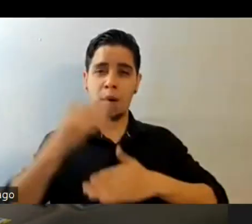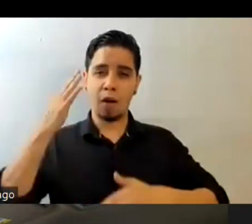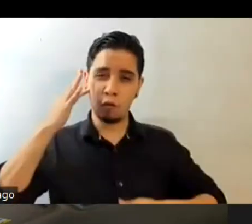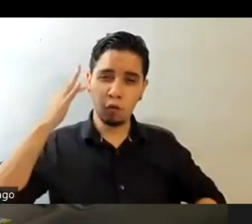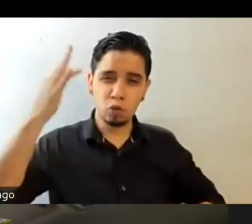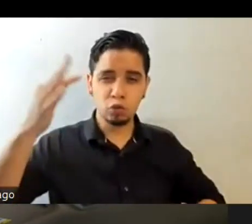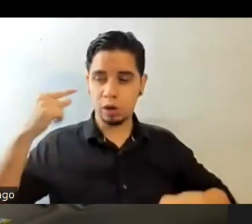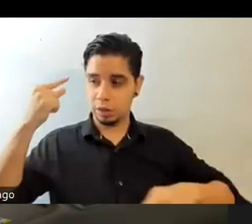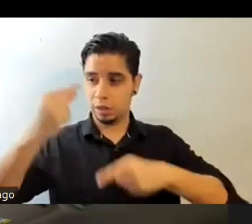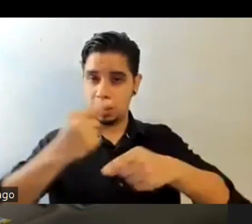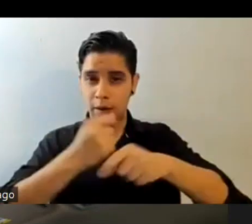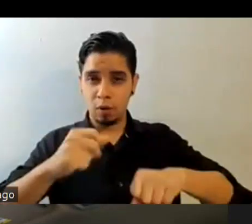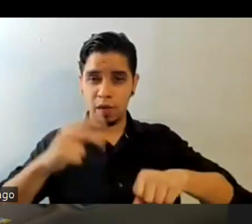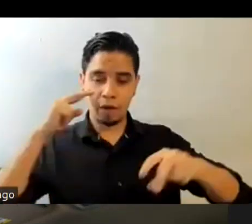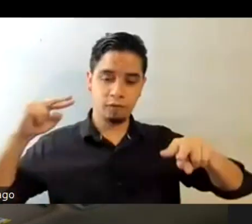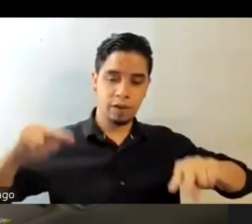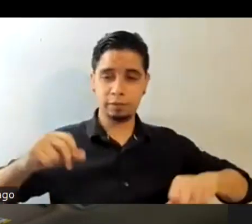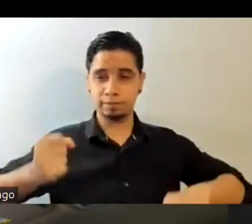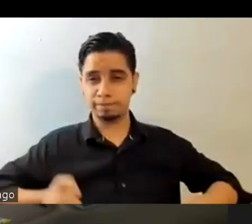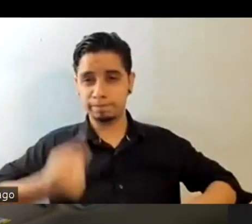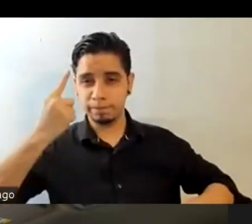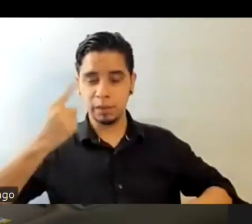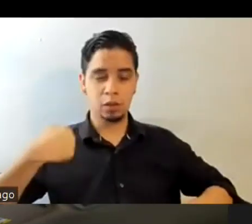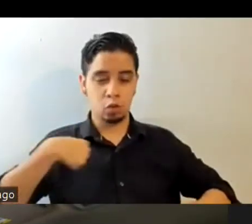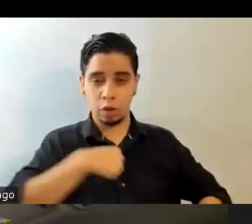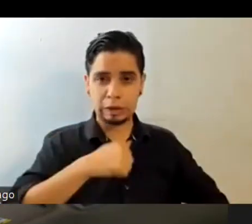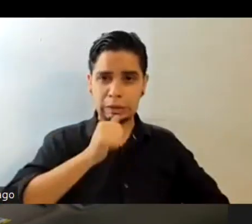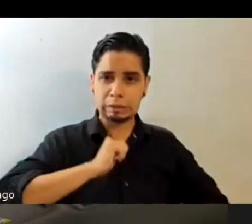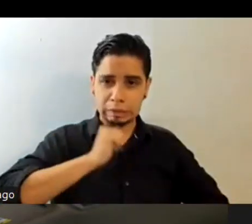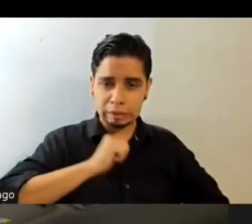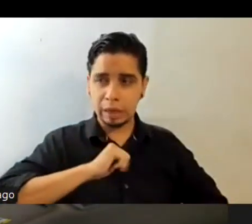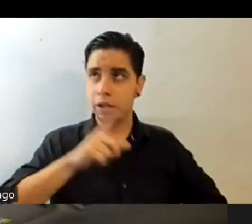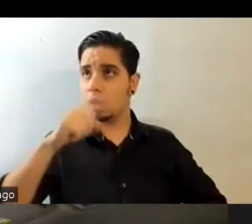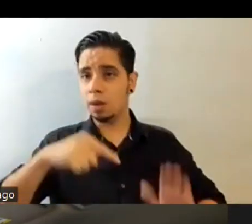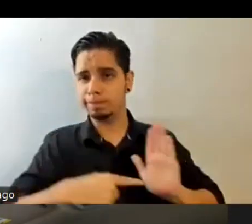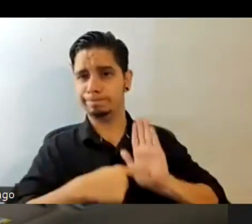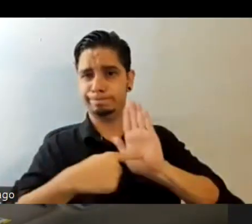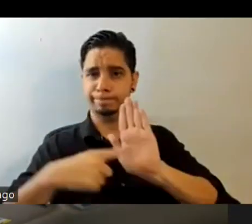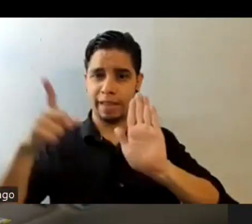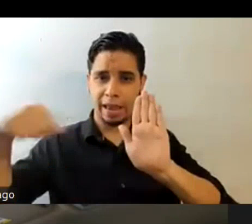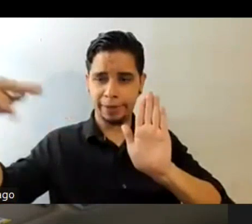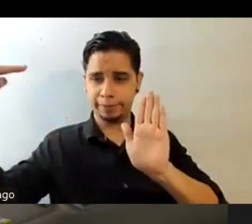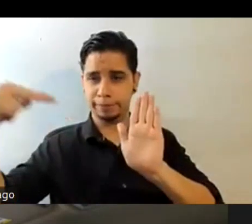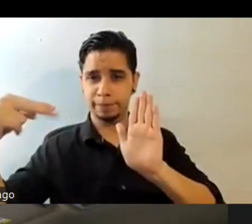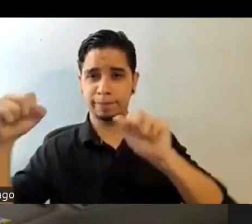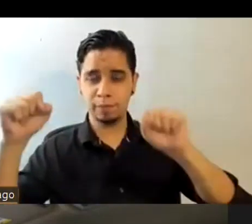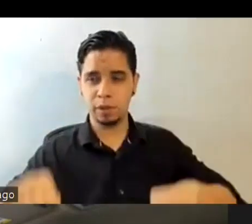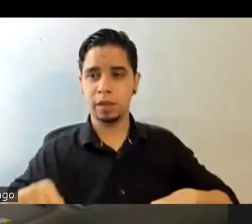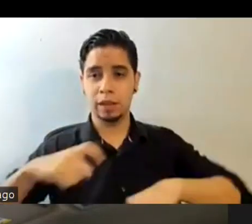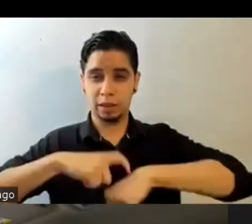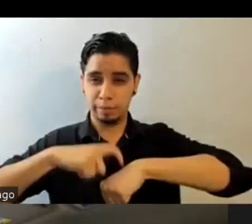ver y puedan entender lo que pasamos toda esta humanidad, ¿verdad? En este momento histórico